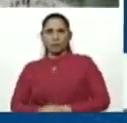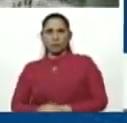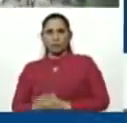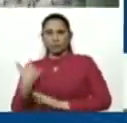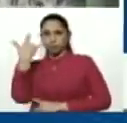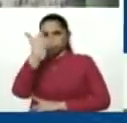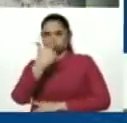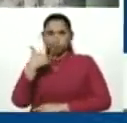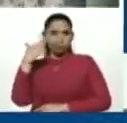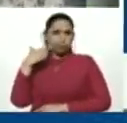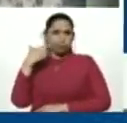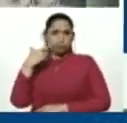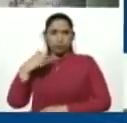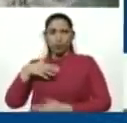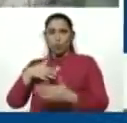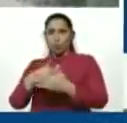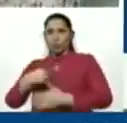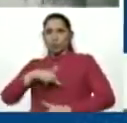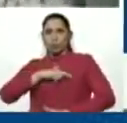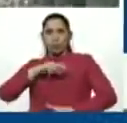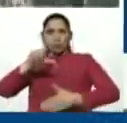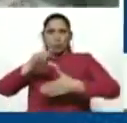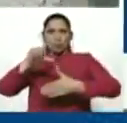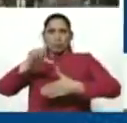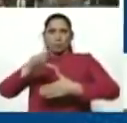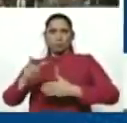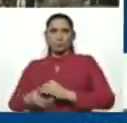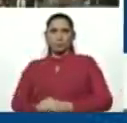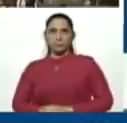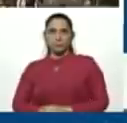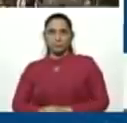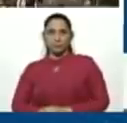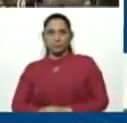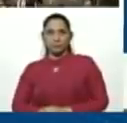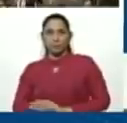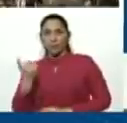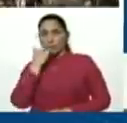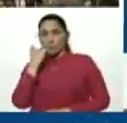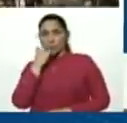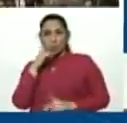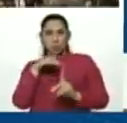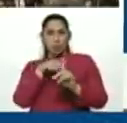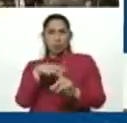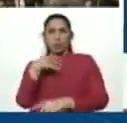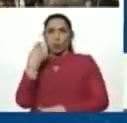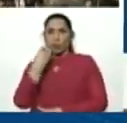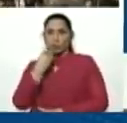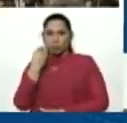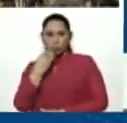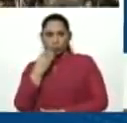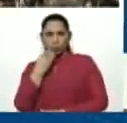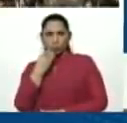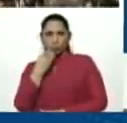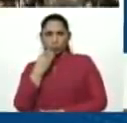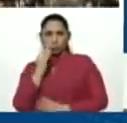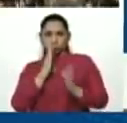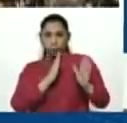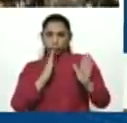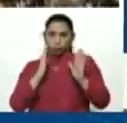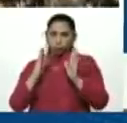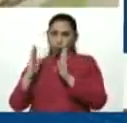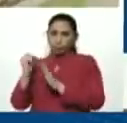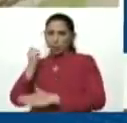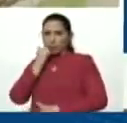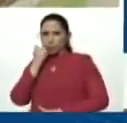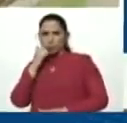afroamericanos, abuso contra nuestros hermanos latinoamericanos, abusos contra la juventud, en ese orden,